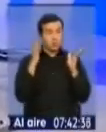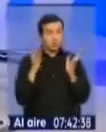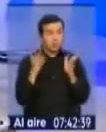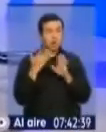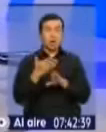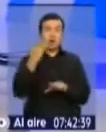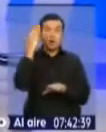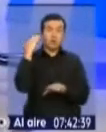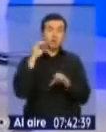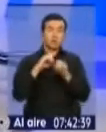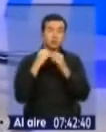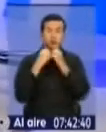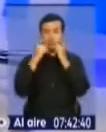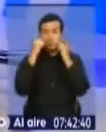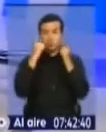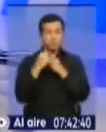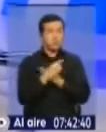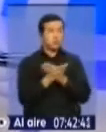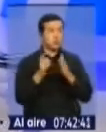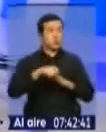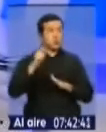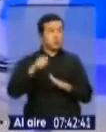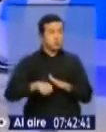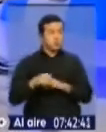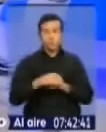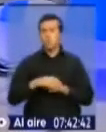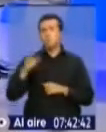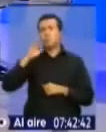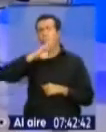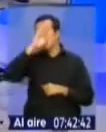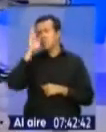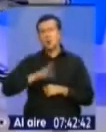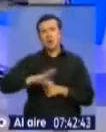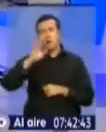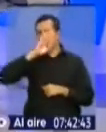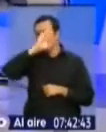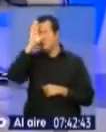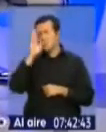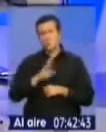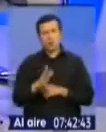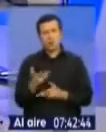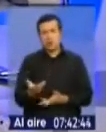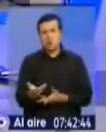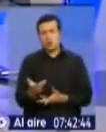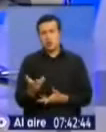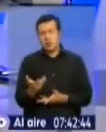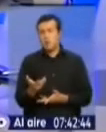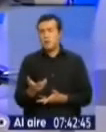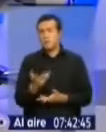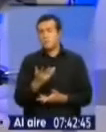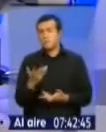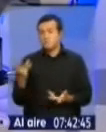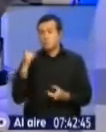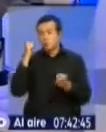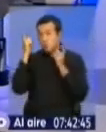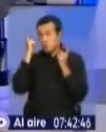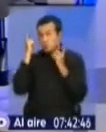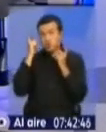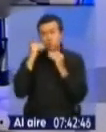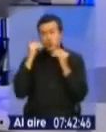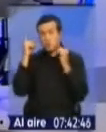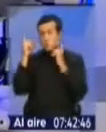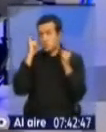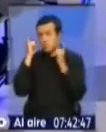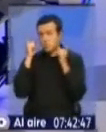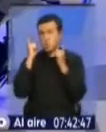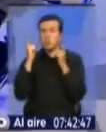la partidocracia se repartía a los jueces? Sin duda, pero jamás hubo un control tan férreo